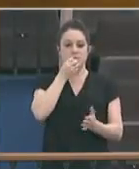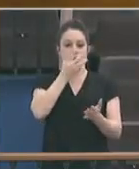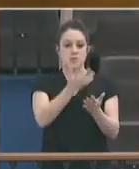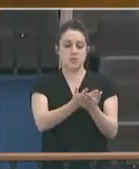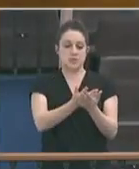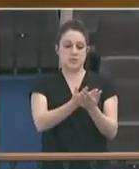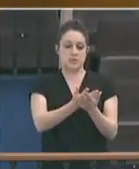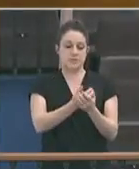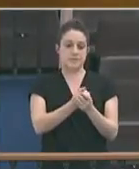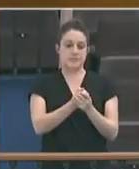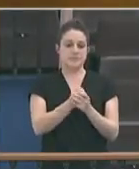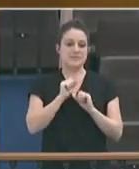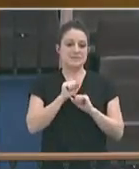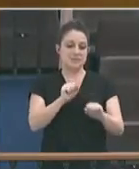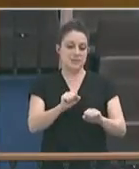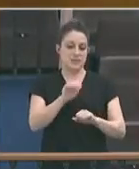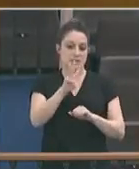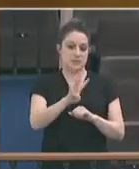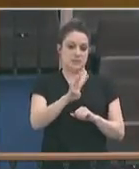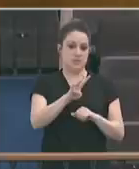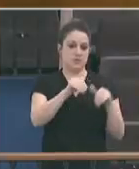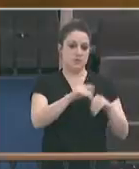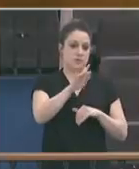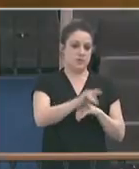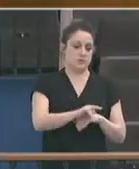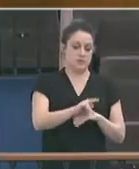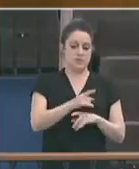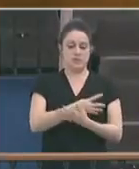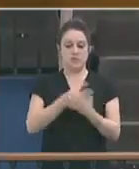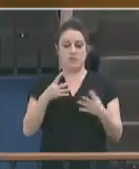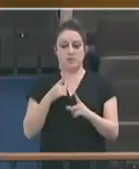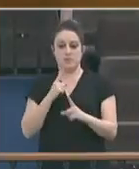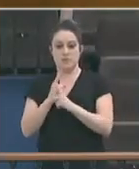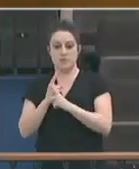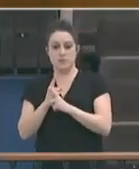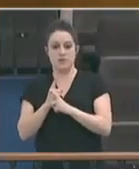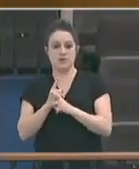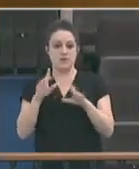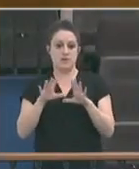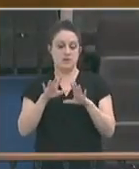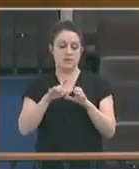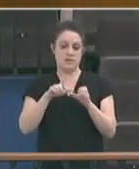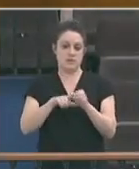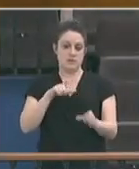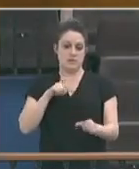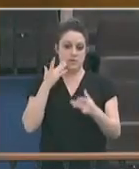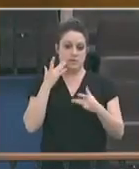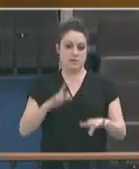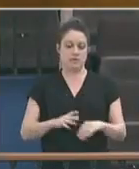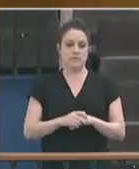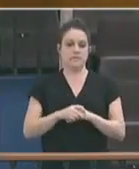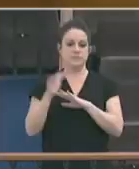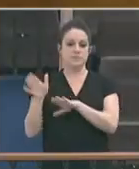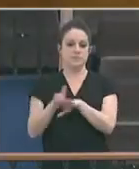resolución por 4 votos a favor, 19 en contra y 10 abstenciones. Pasamos ahora